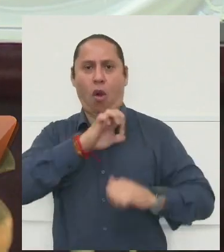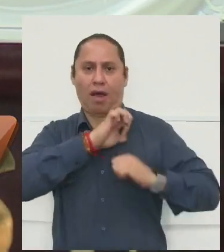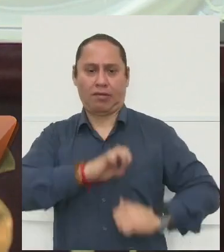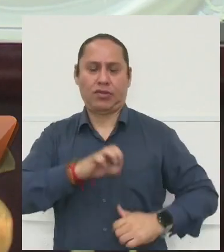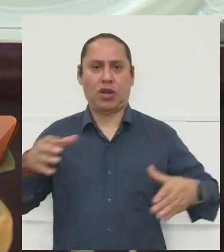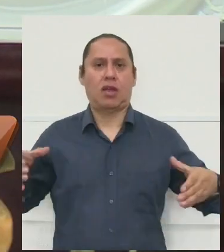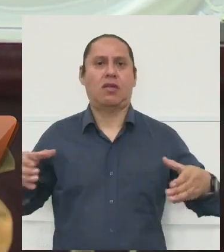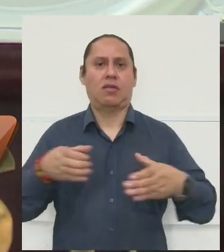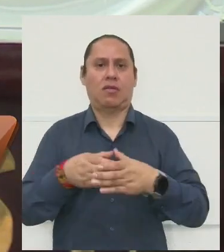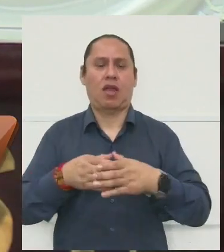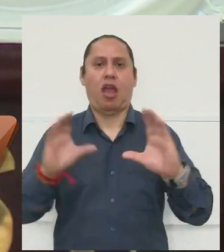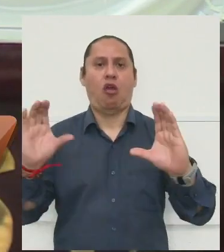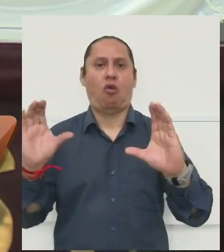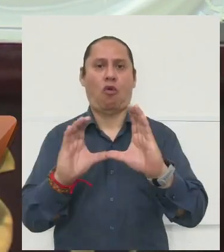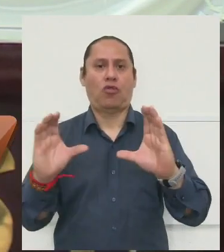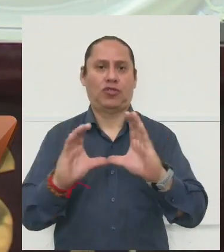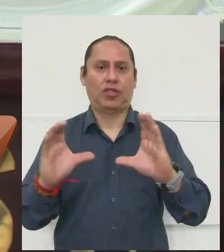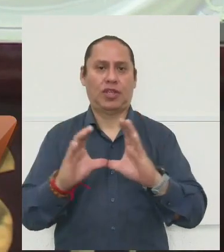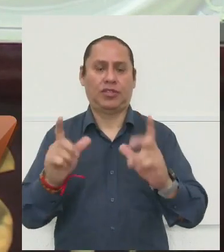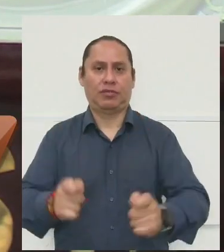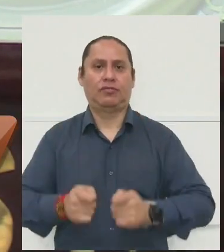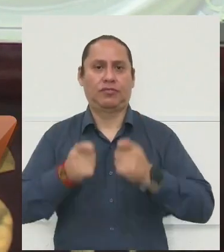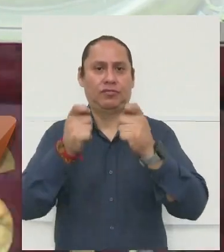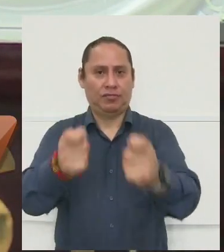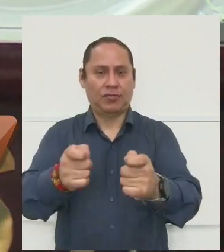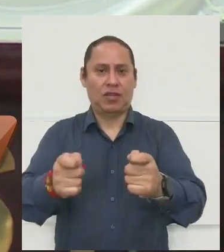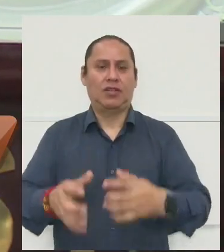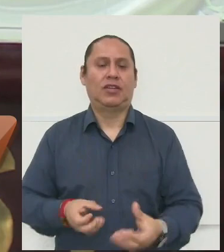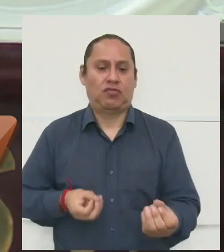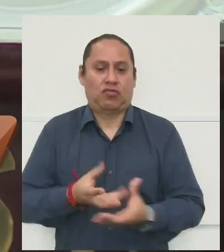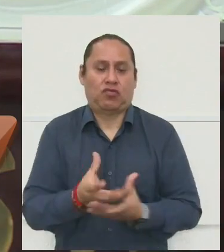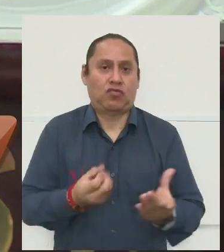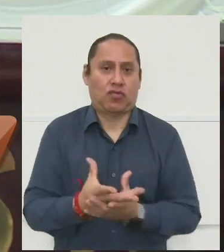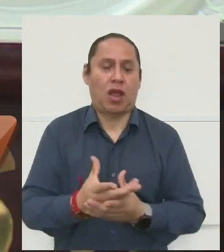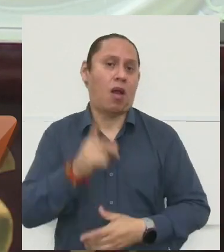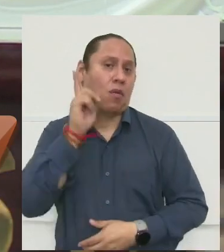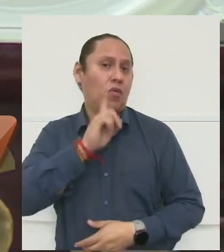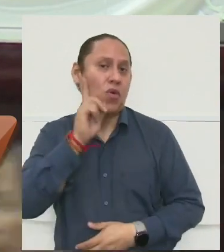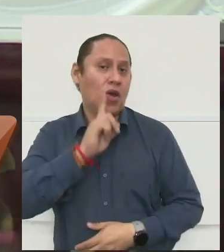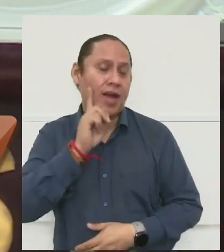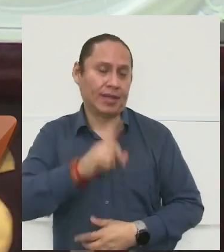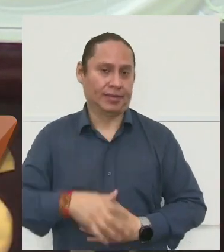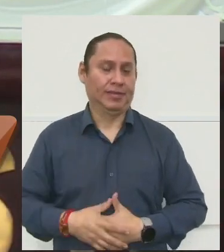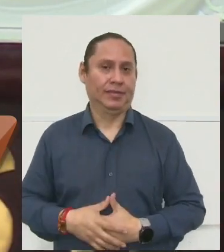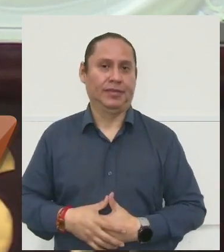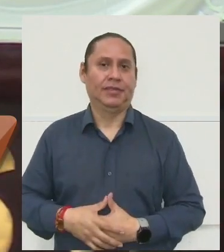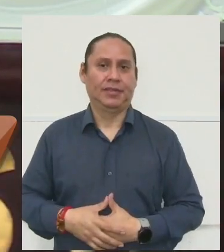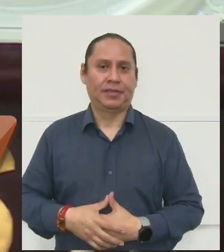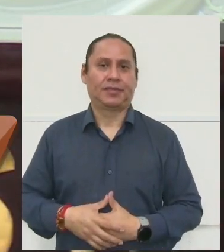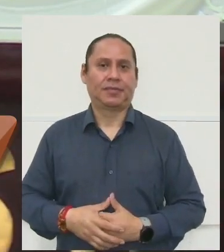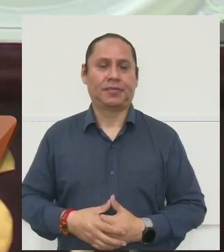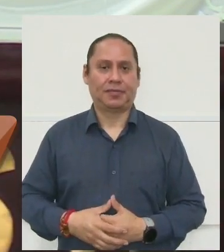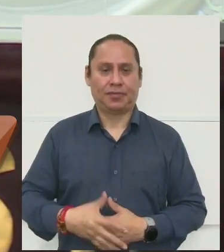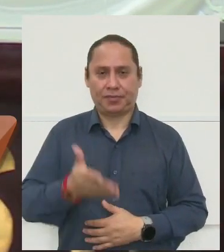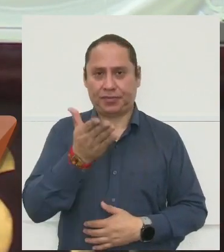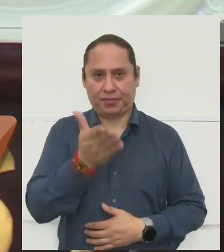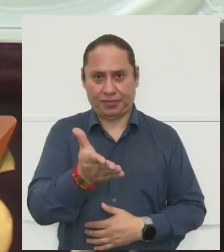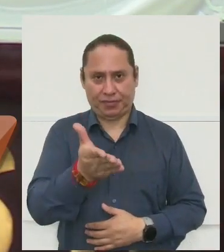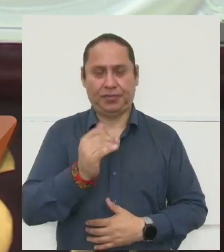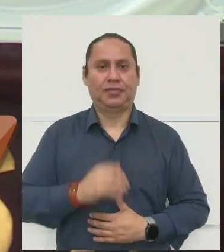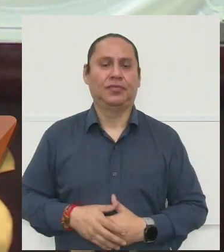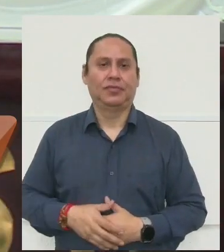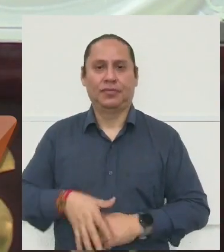comunidad las constancias expedidas por parteras en el estado de Chiapas por lo que Solicito a la diputada